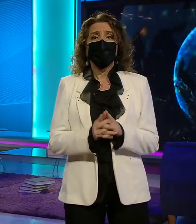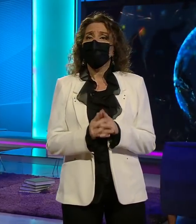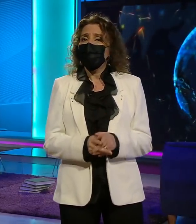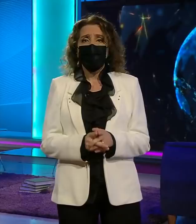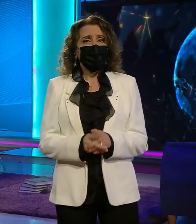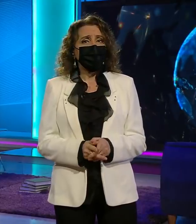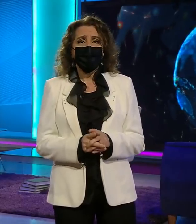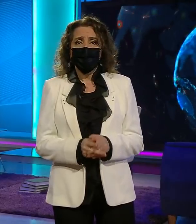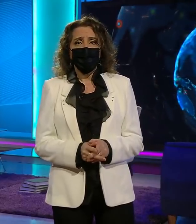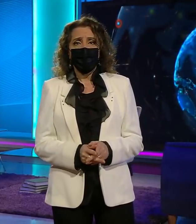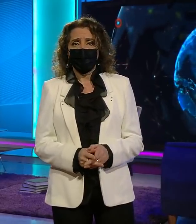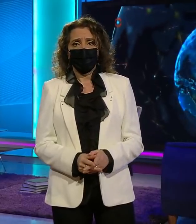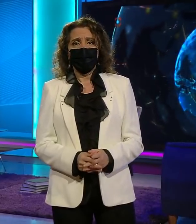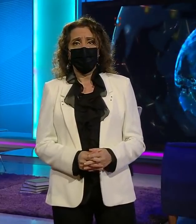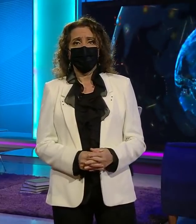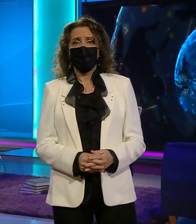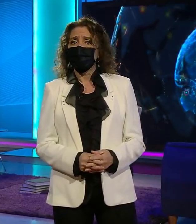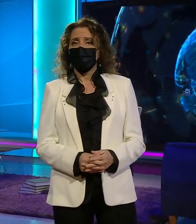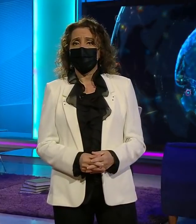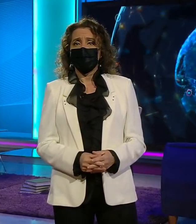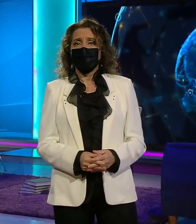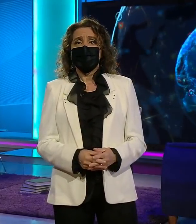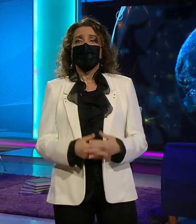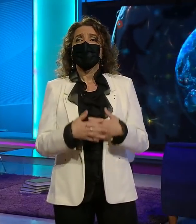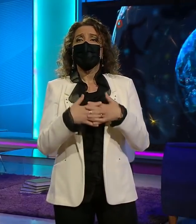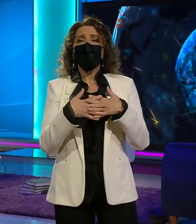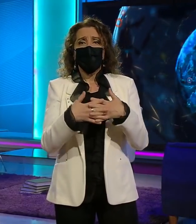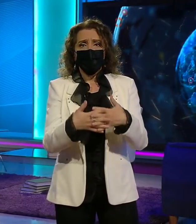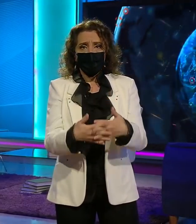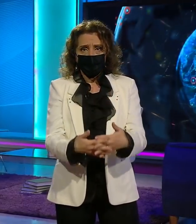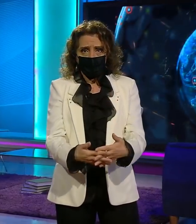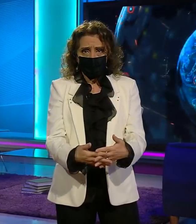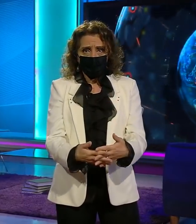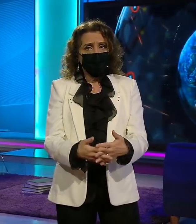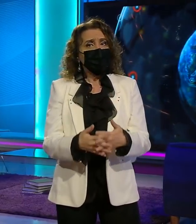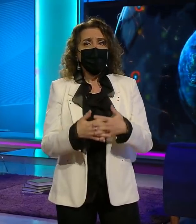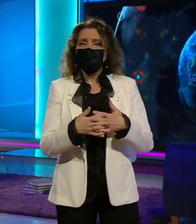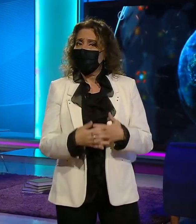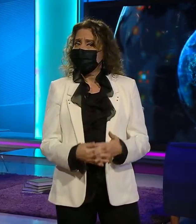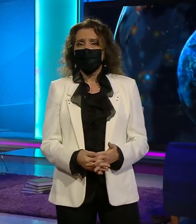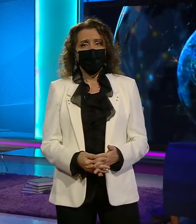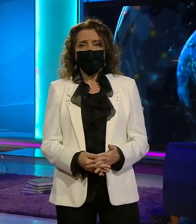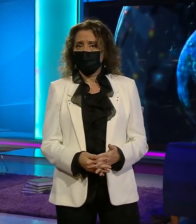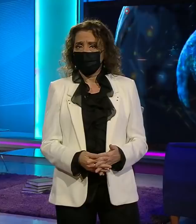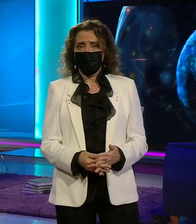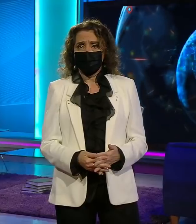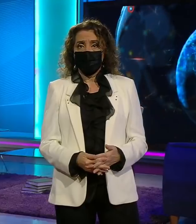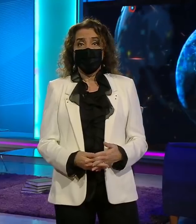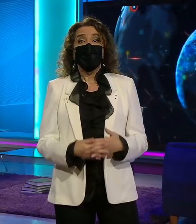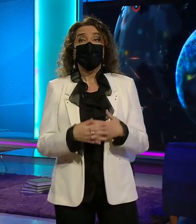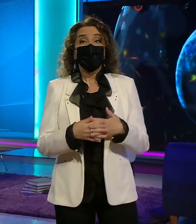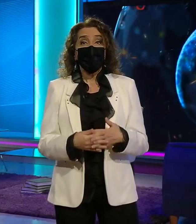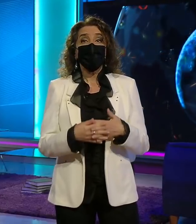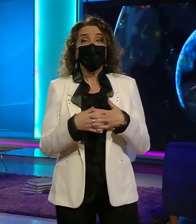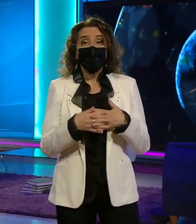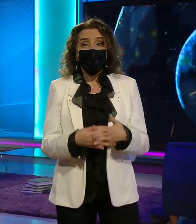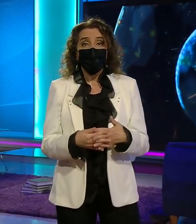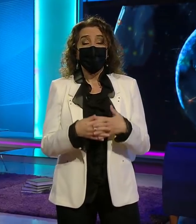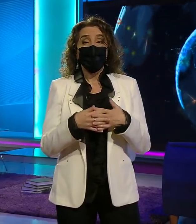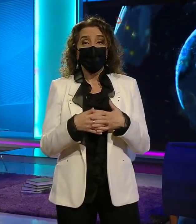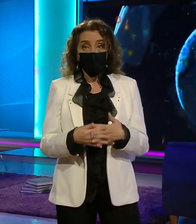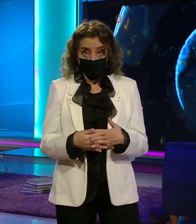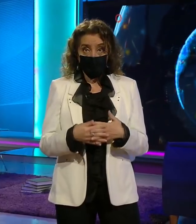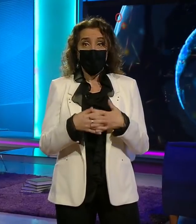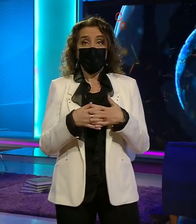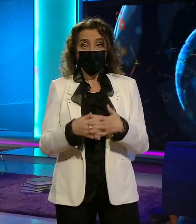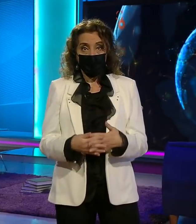constitución no habrá salida a la crisis de convivencia. Sin mayor equidad no habrá crecimiento. Y sin